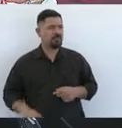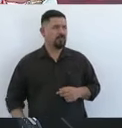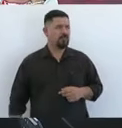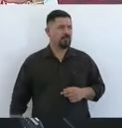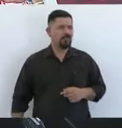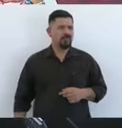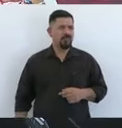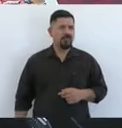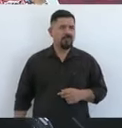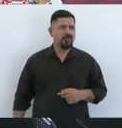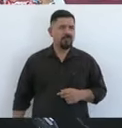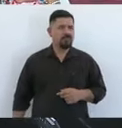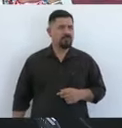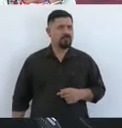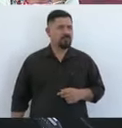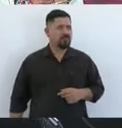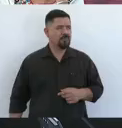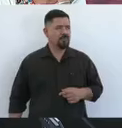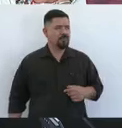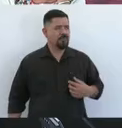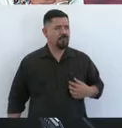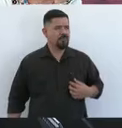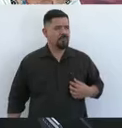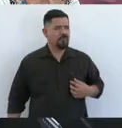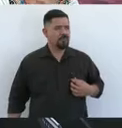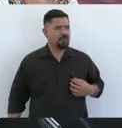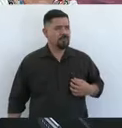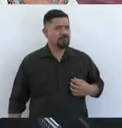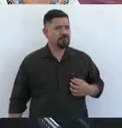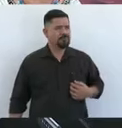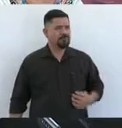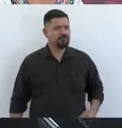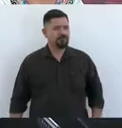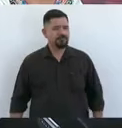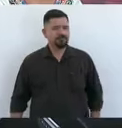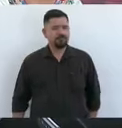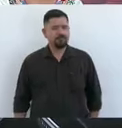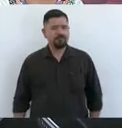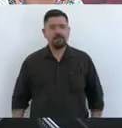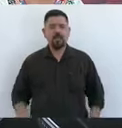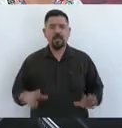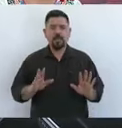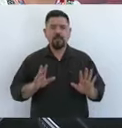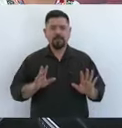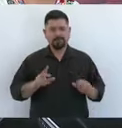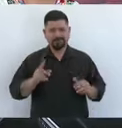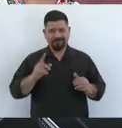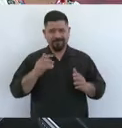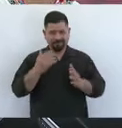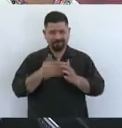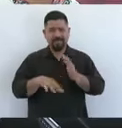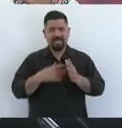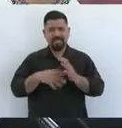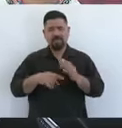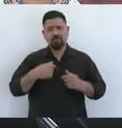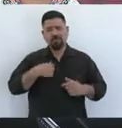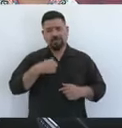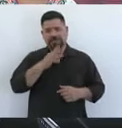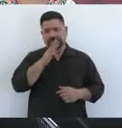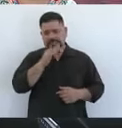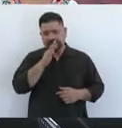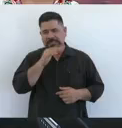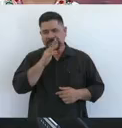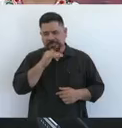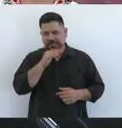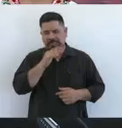A ver, traemos una apuesta aquí. Es que no hemos podido nosotros... Y